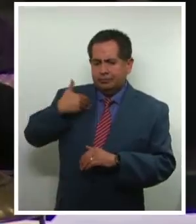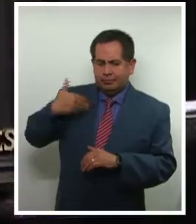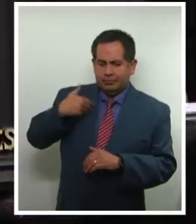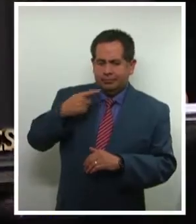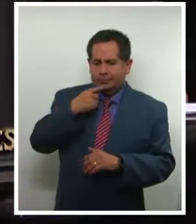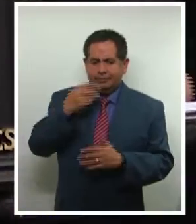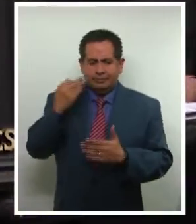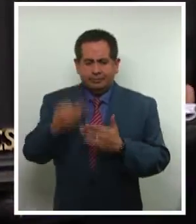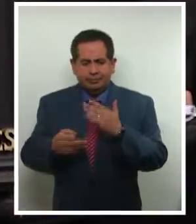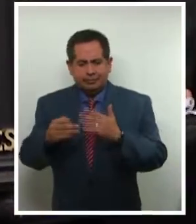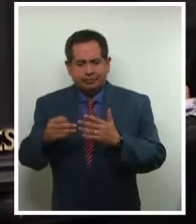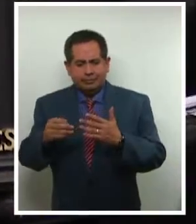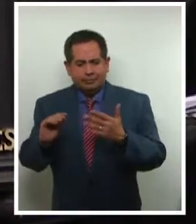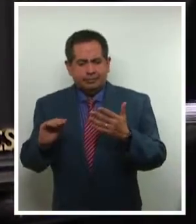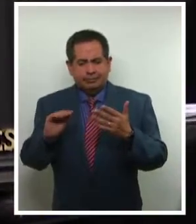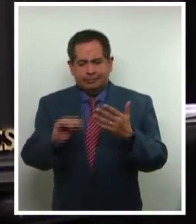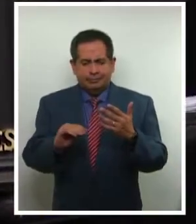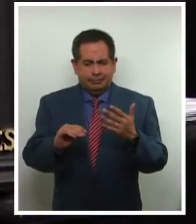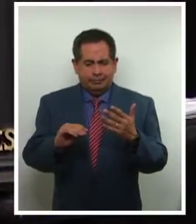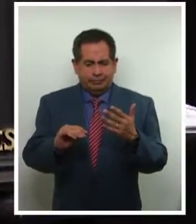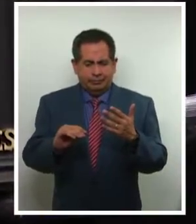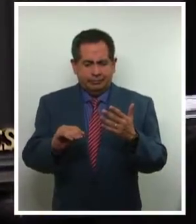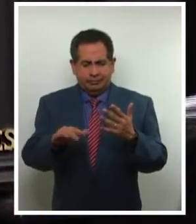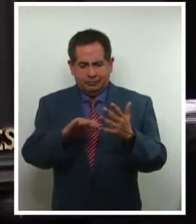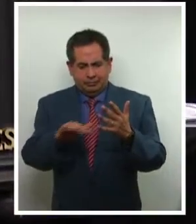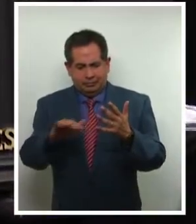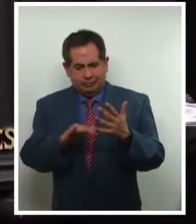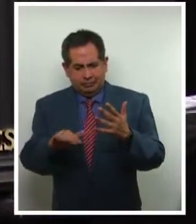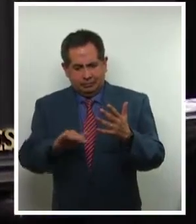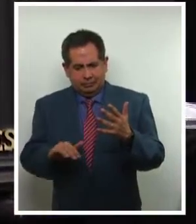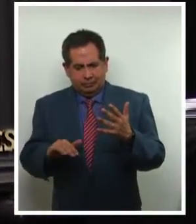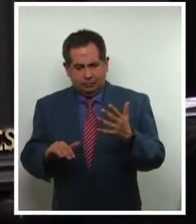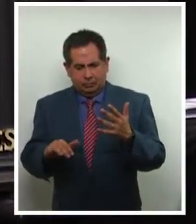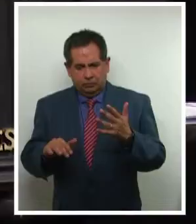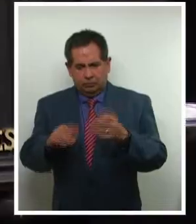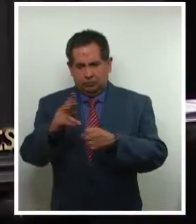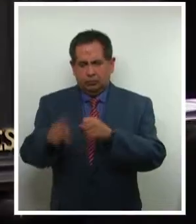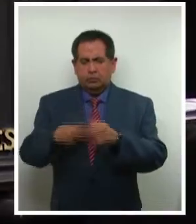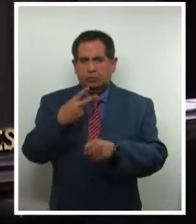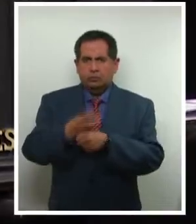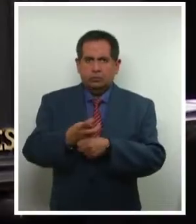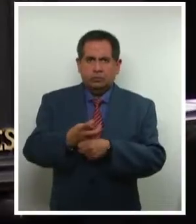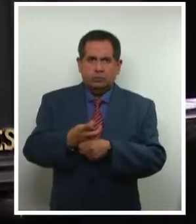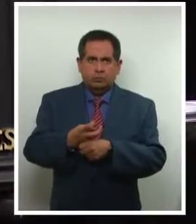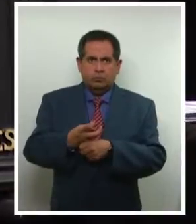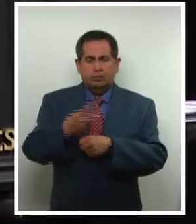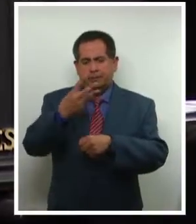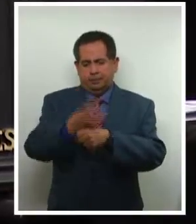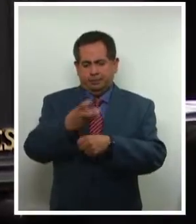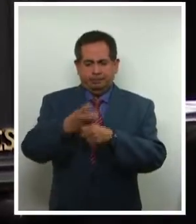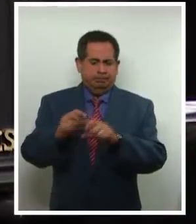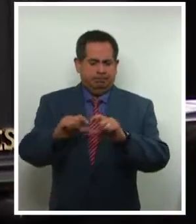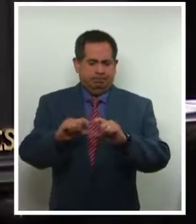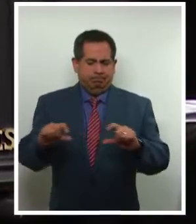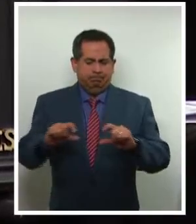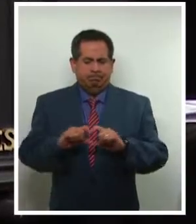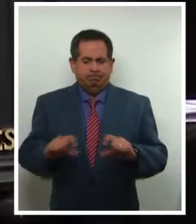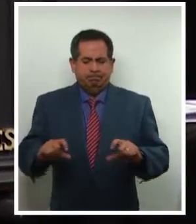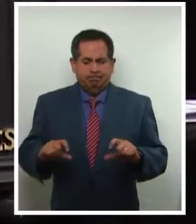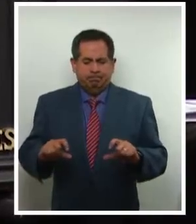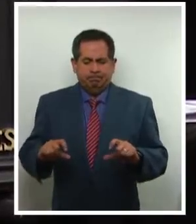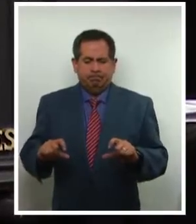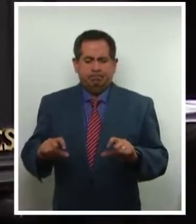que falta la lectura del segundo o tercero, del tercer párrafo.